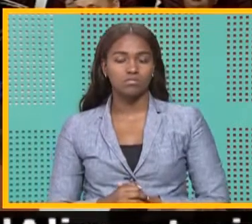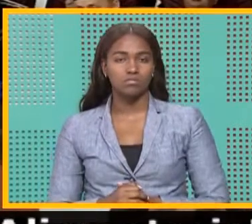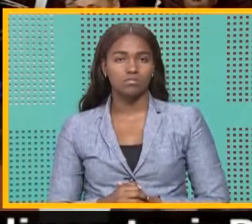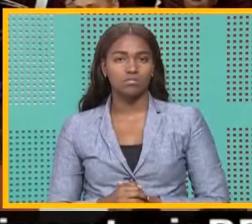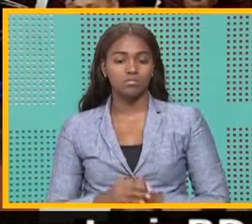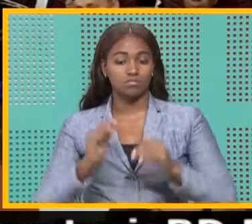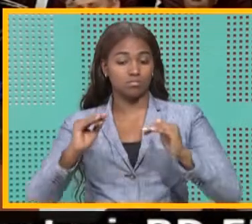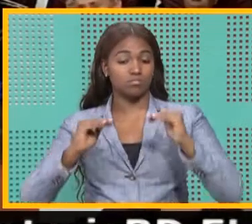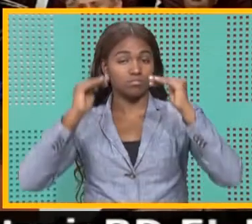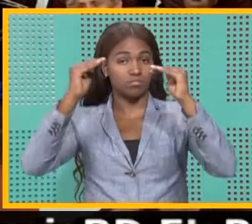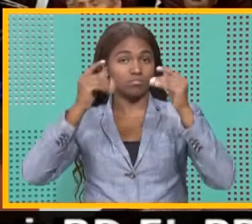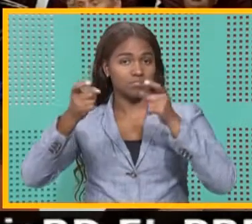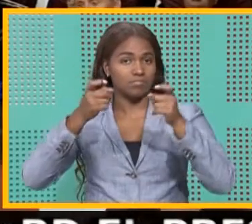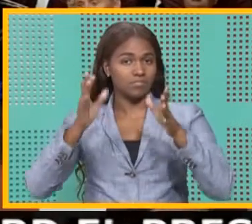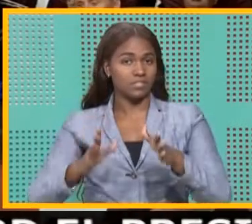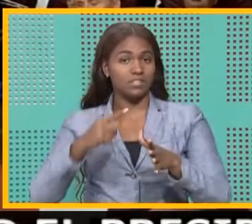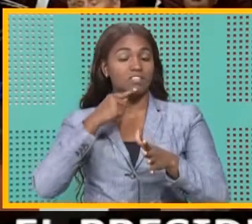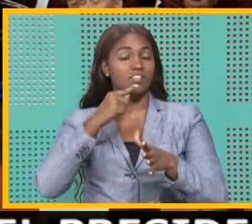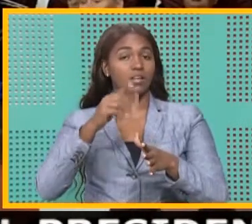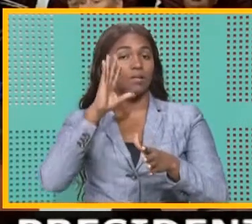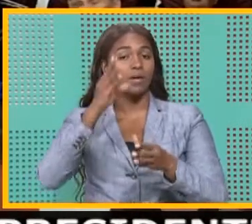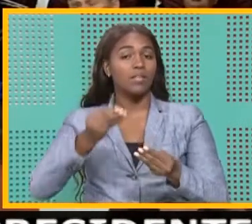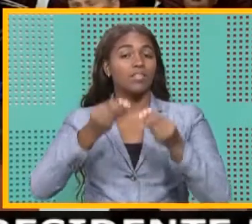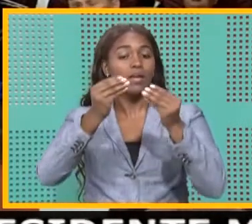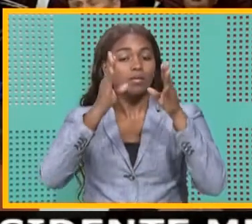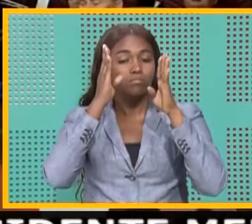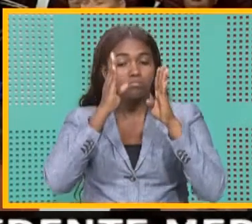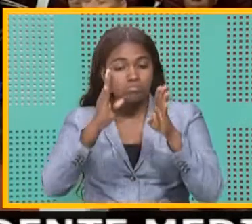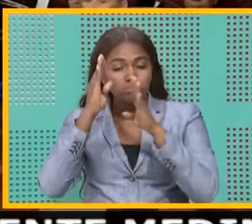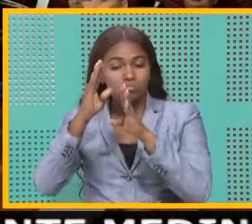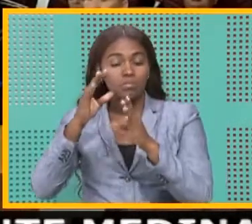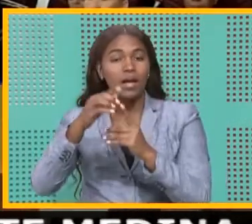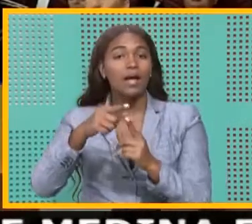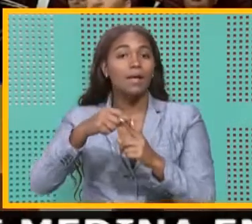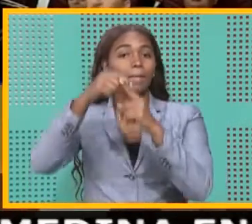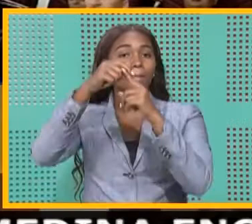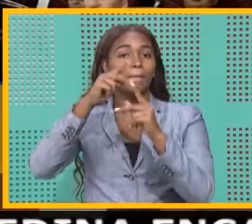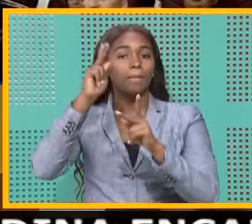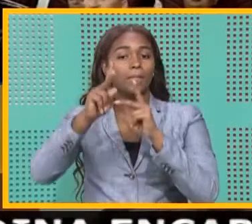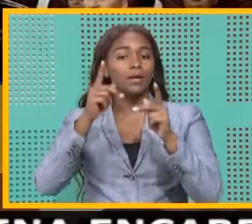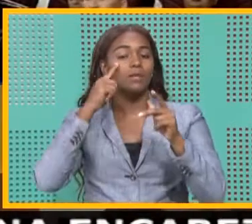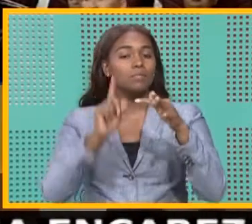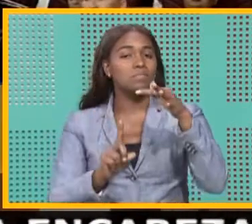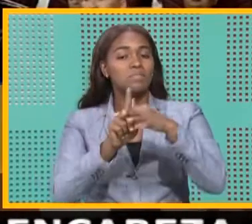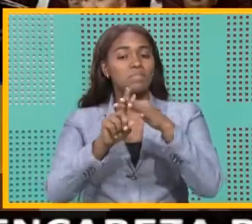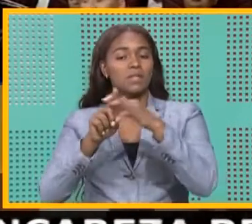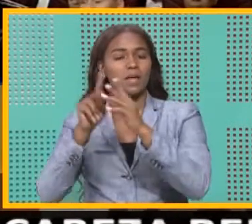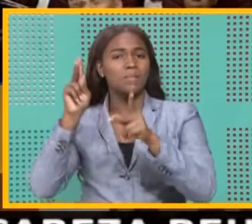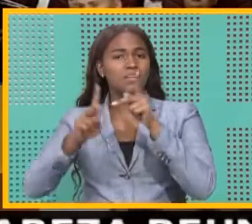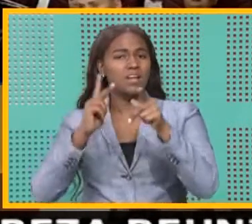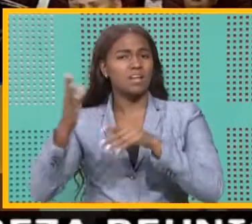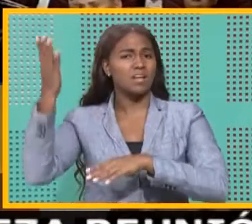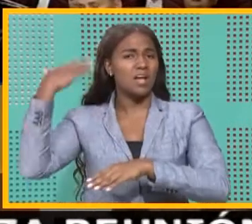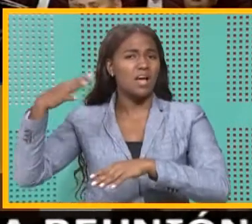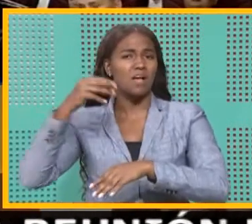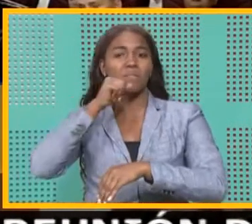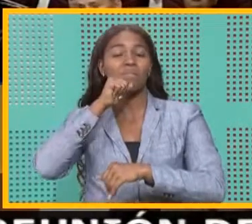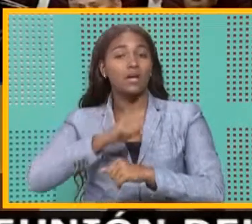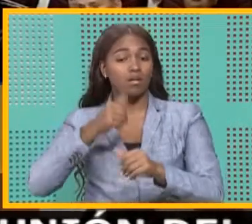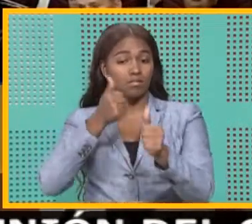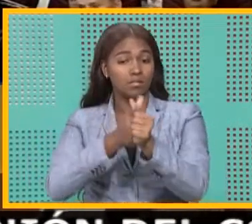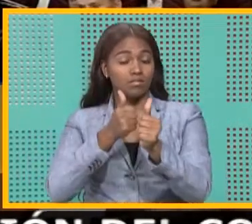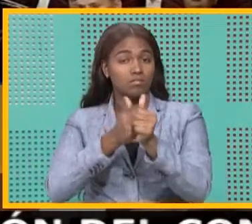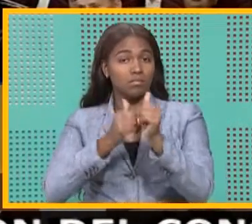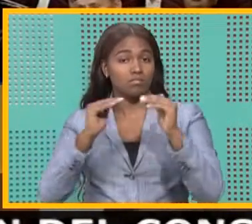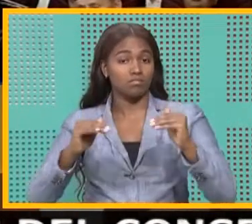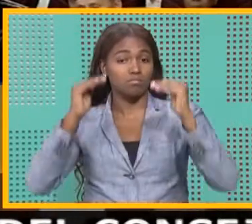El Supremo enfatizó además que dará especial prioridad a la resolución de asuntos atrasados en la Suprema Corte de Justicia